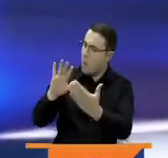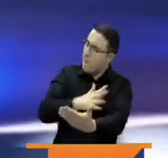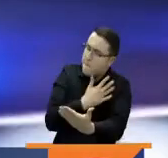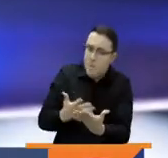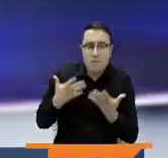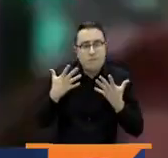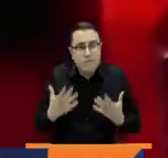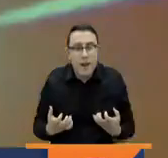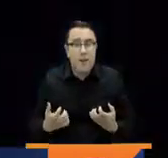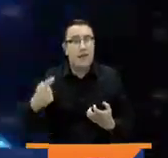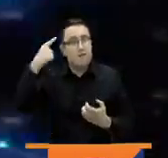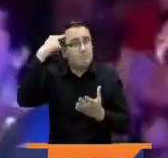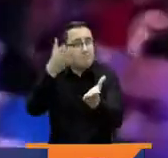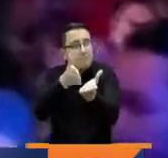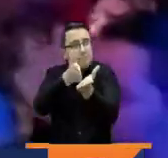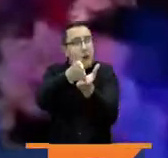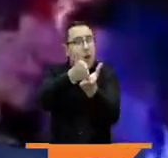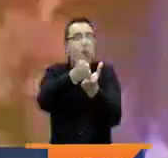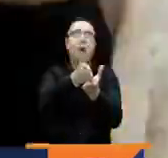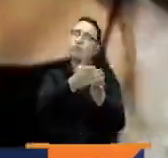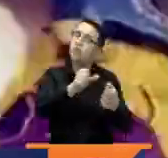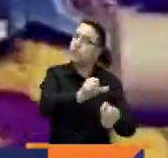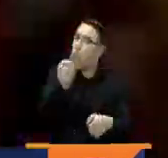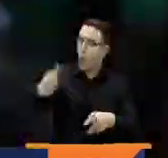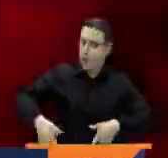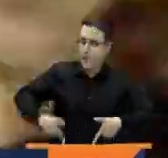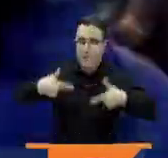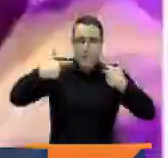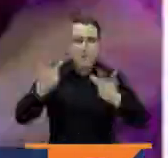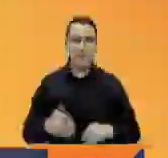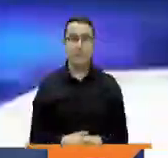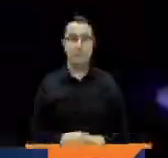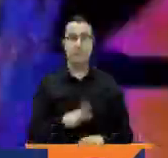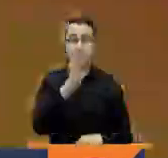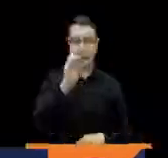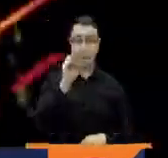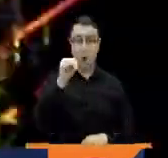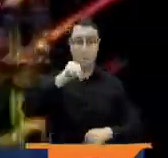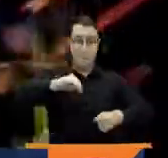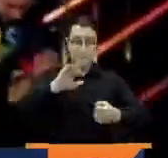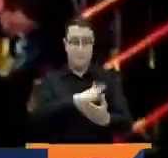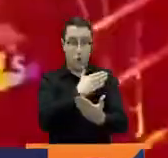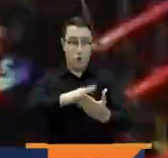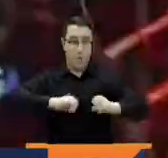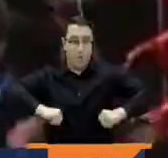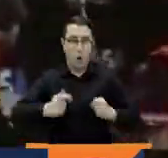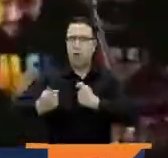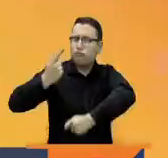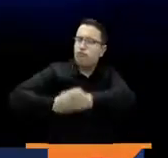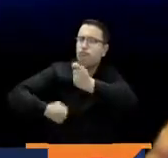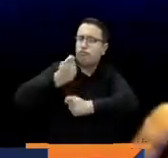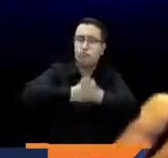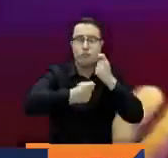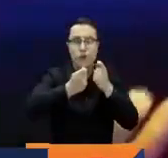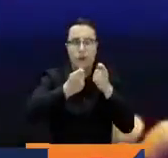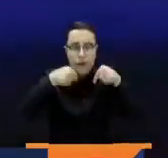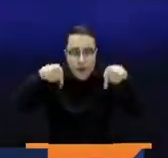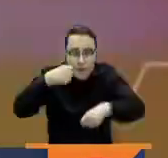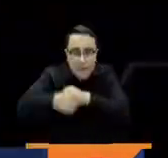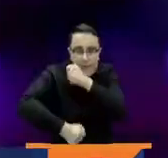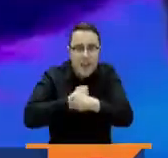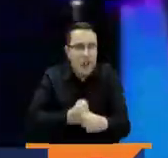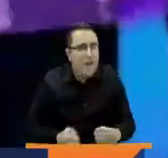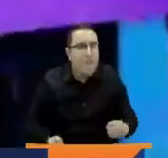camino diferente. El Bogotá Music Market llega a su primera década y este año se realiza en formato